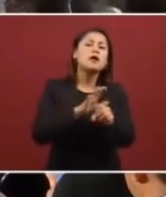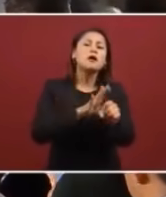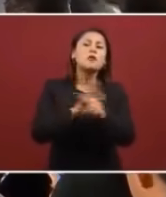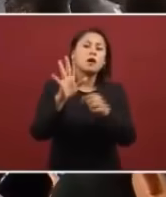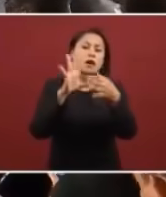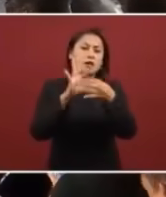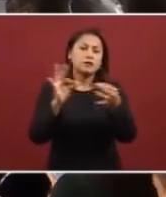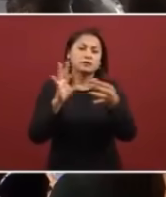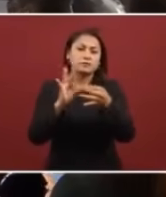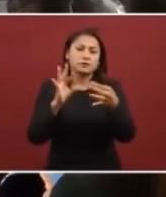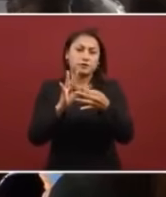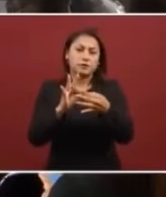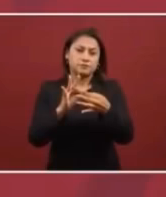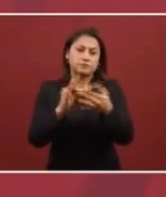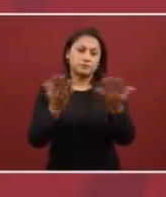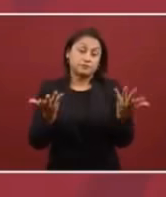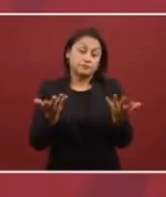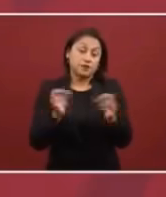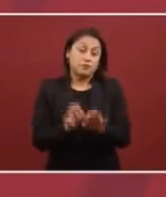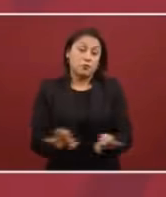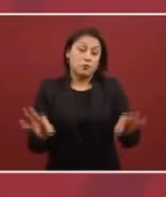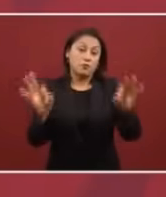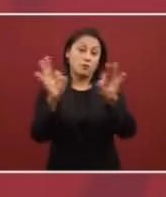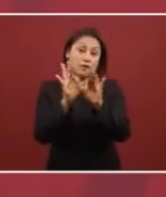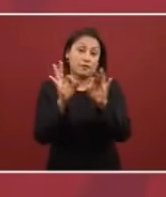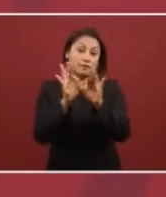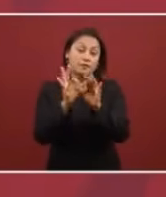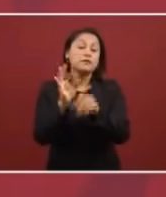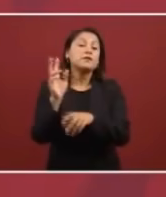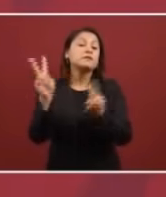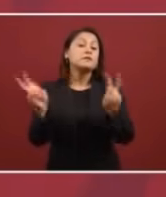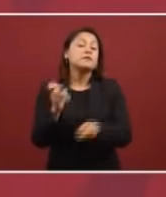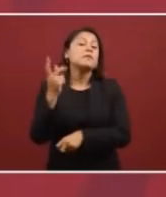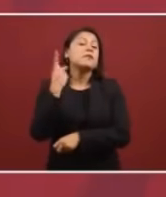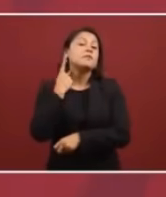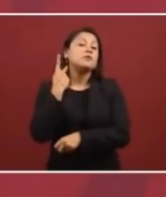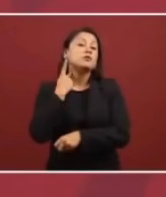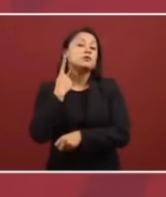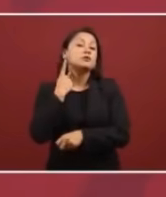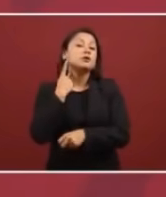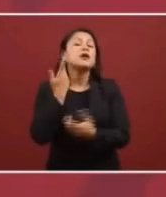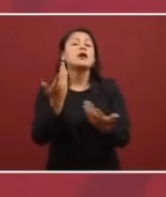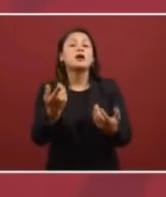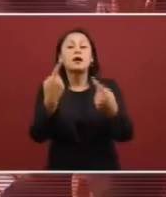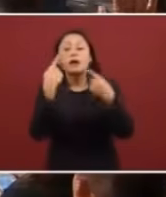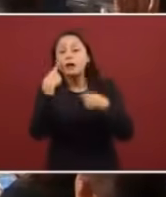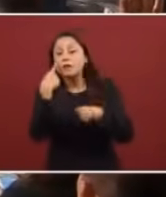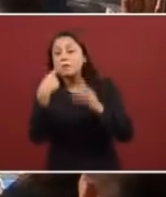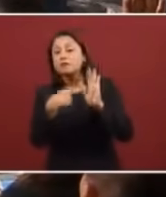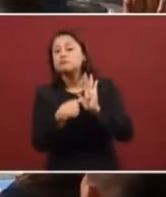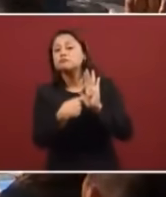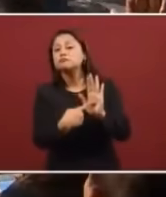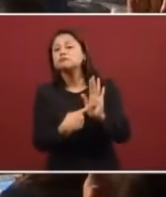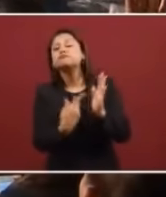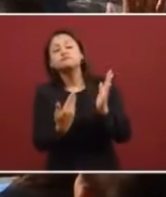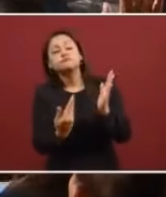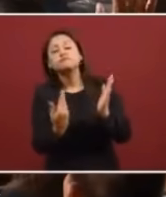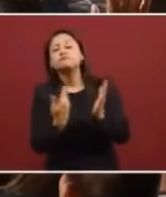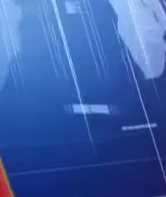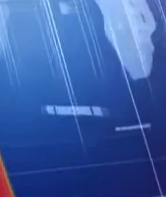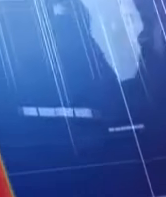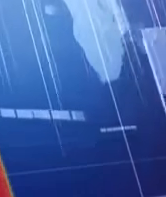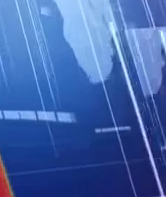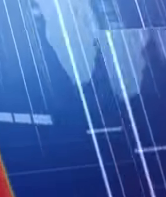los resultados. Y aquí vamos a ver si funciona nuestra